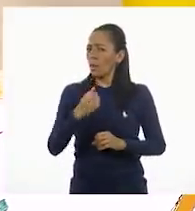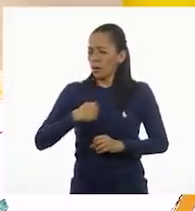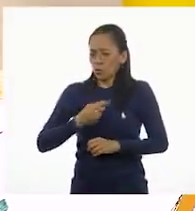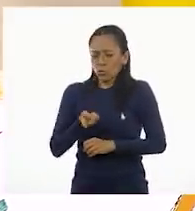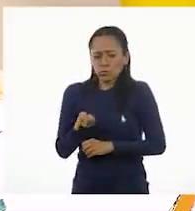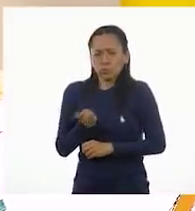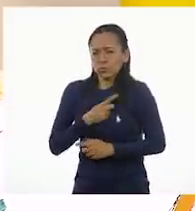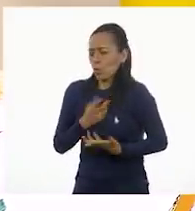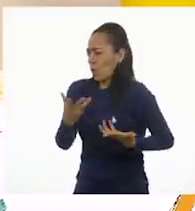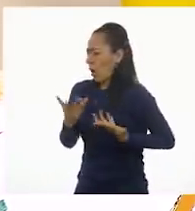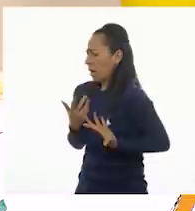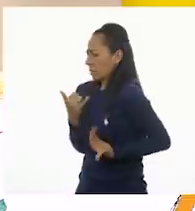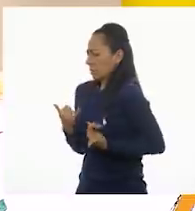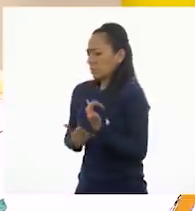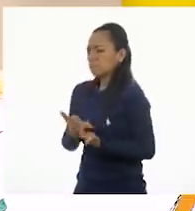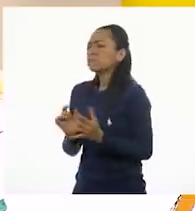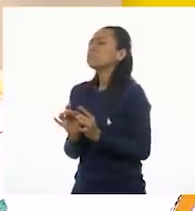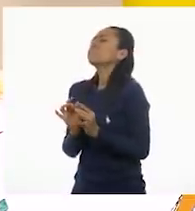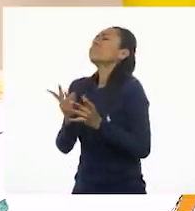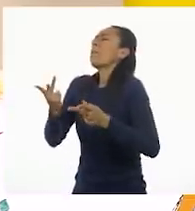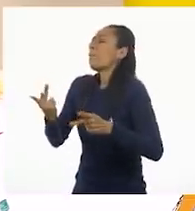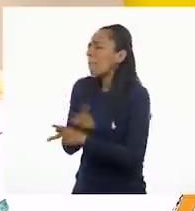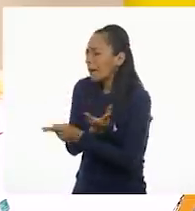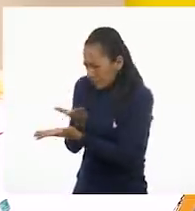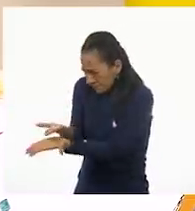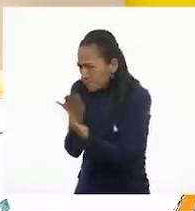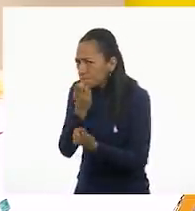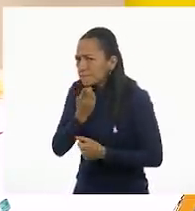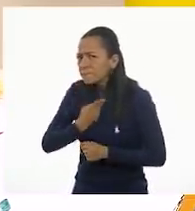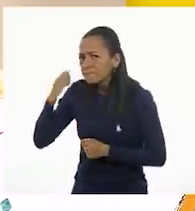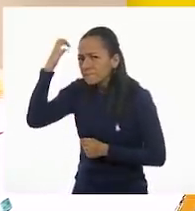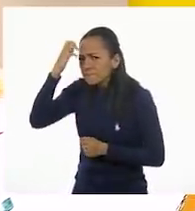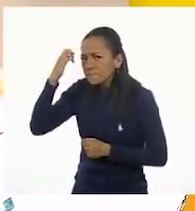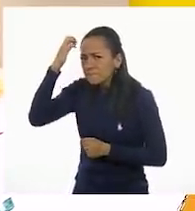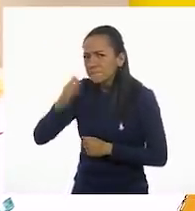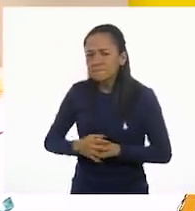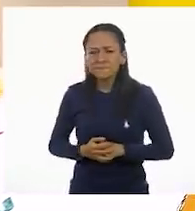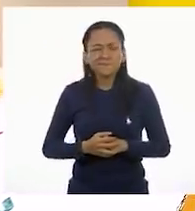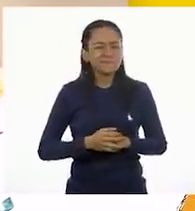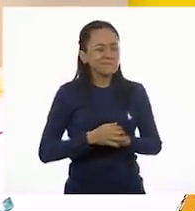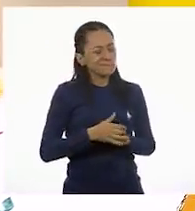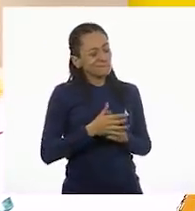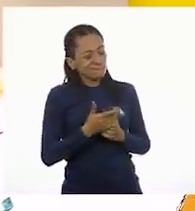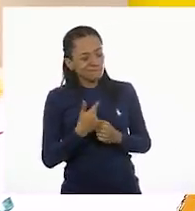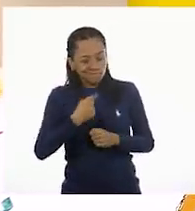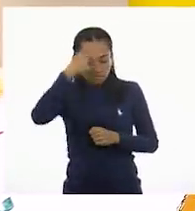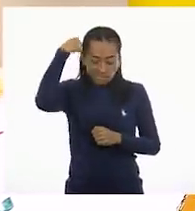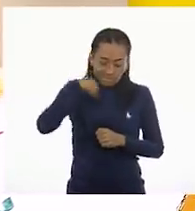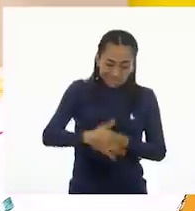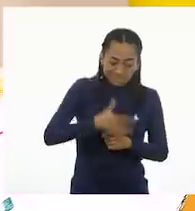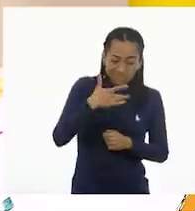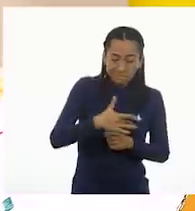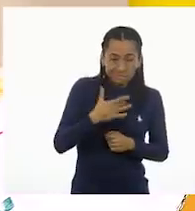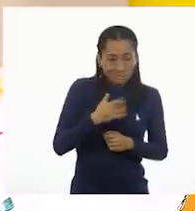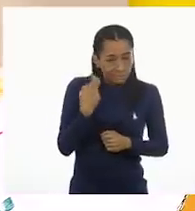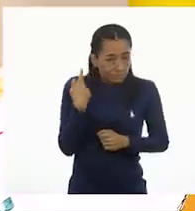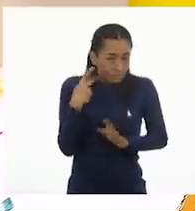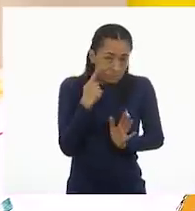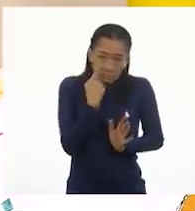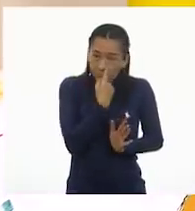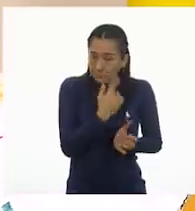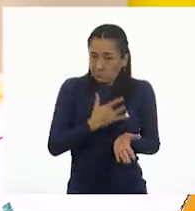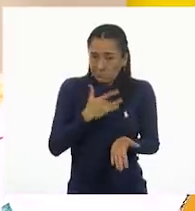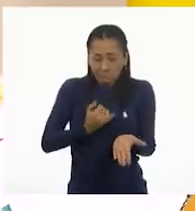¿Panchito? Pues yo digo que esa es una decisión, muy personal. Yo puedo